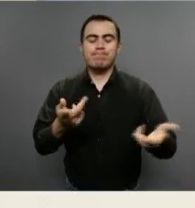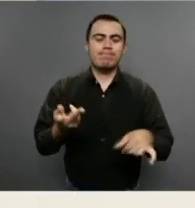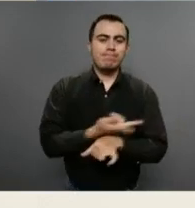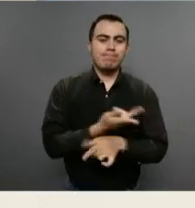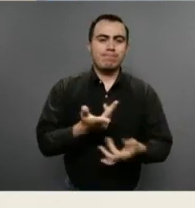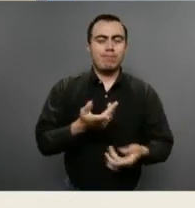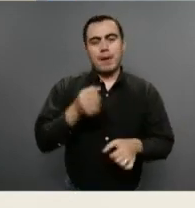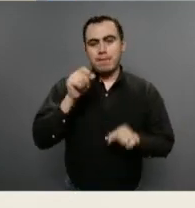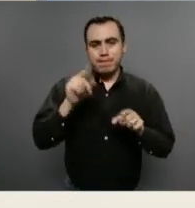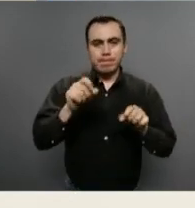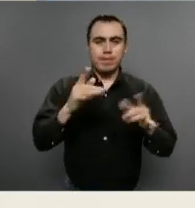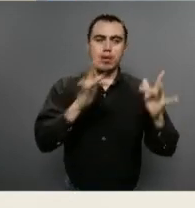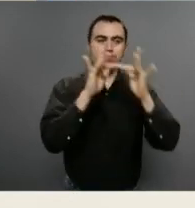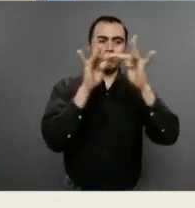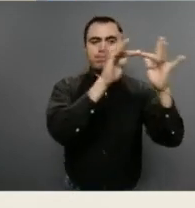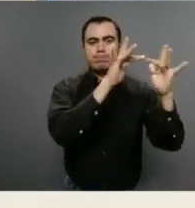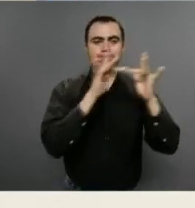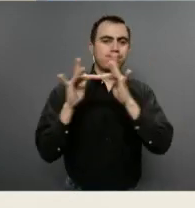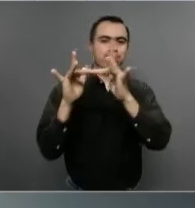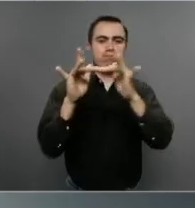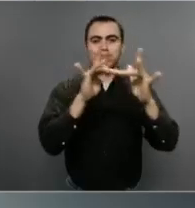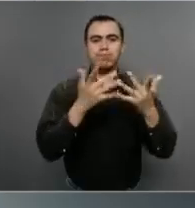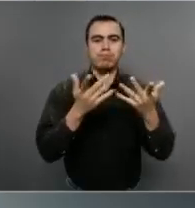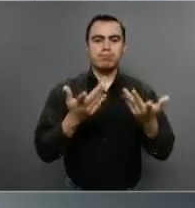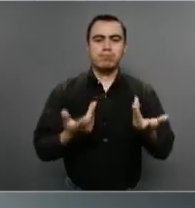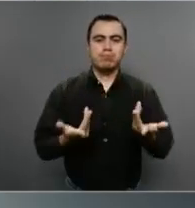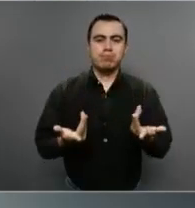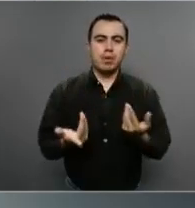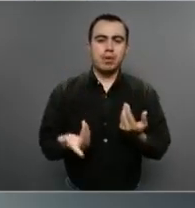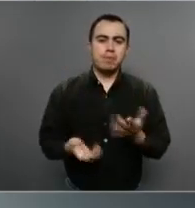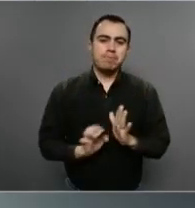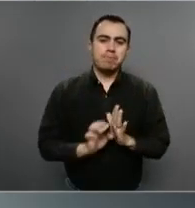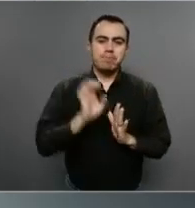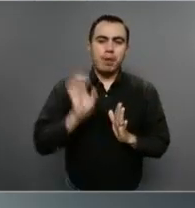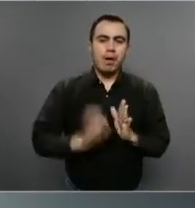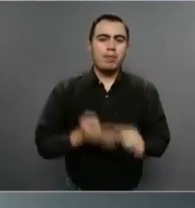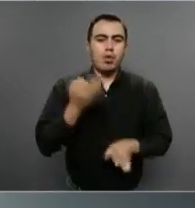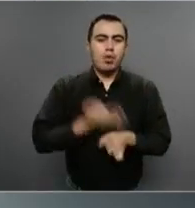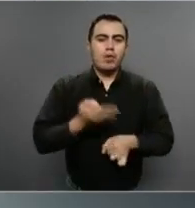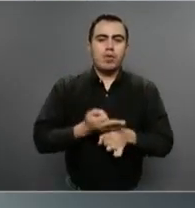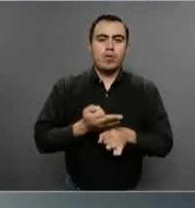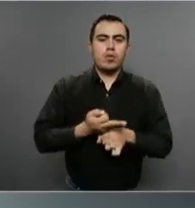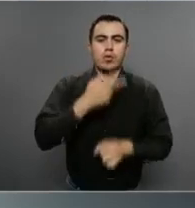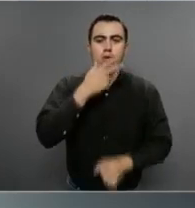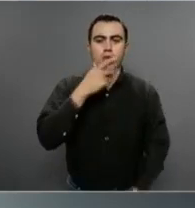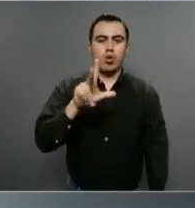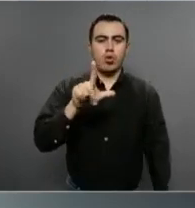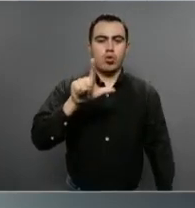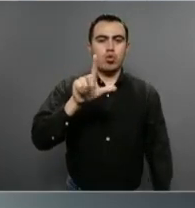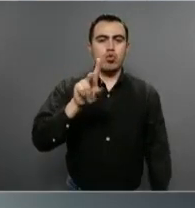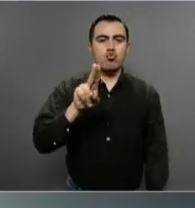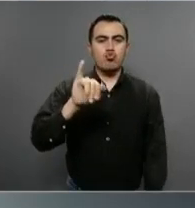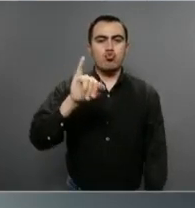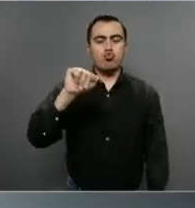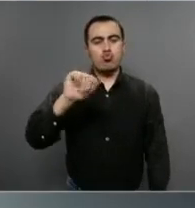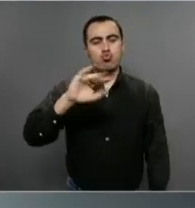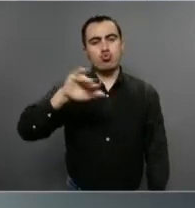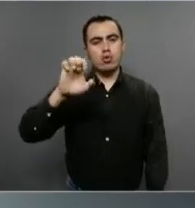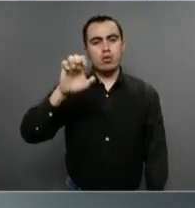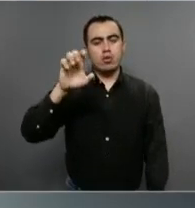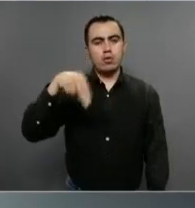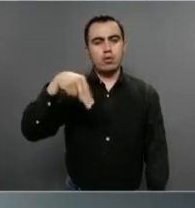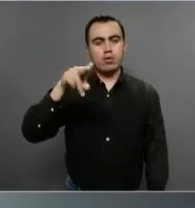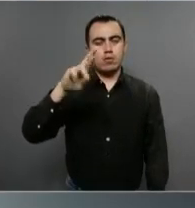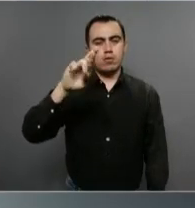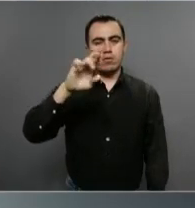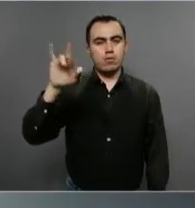los enlaces que estamos haciendo. Y entonces vamos a hablar con Luis Enrique Hernández Aguilar, que es el director de